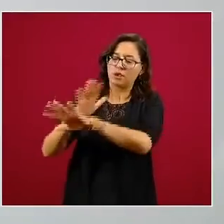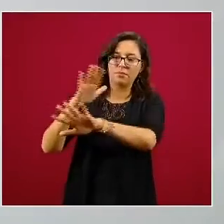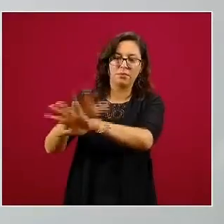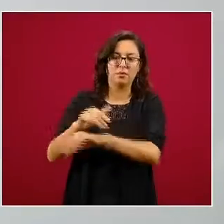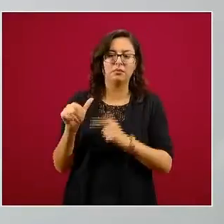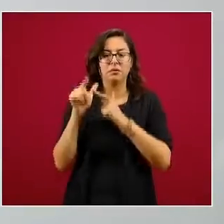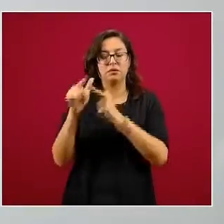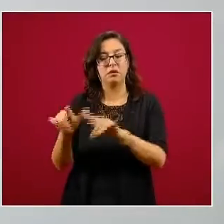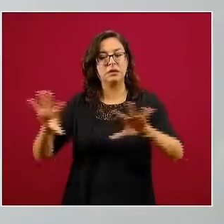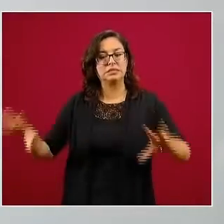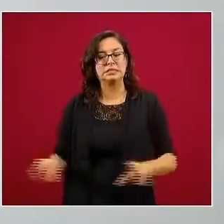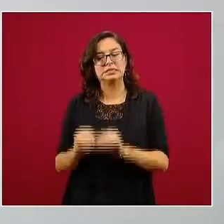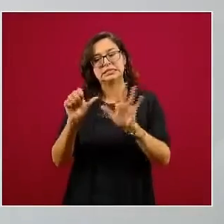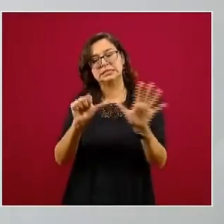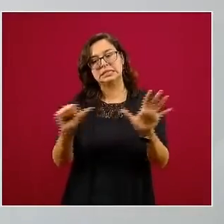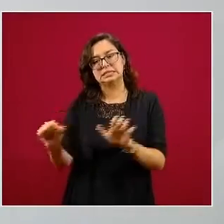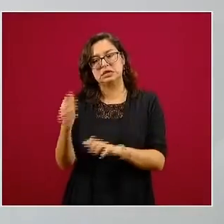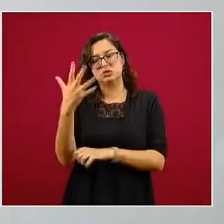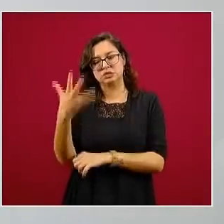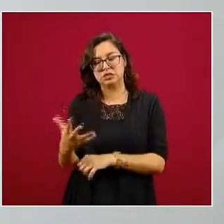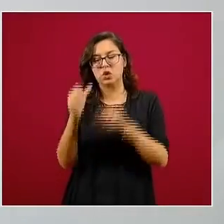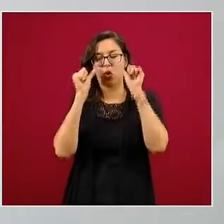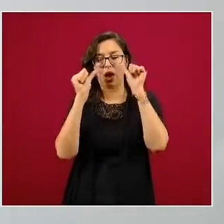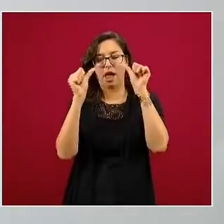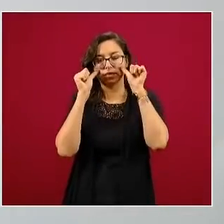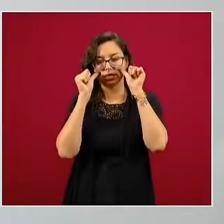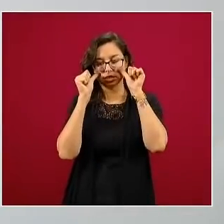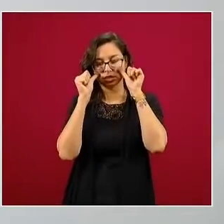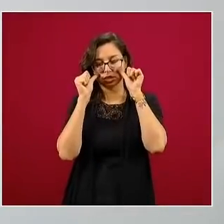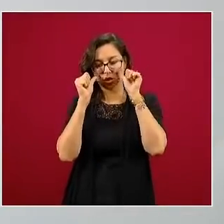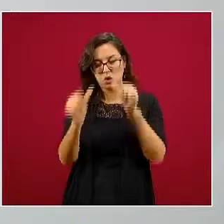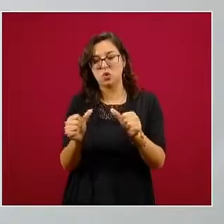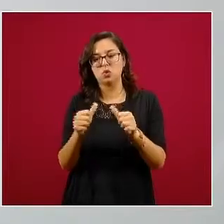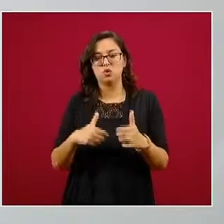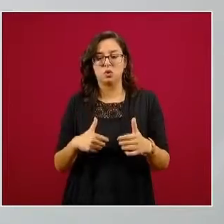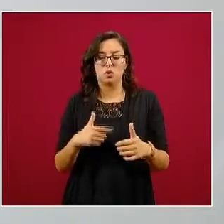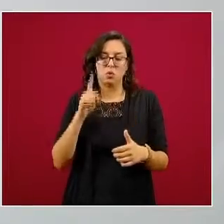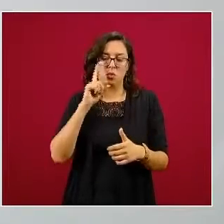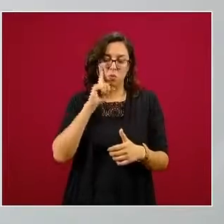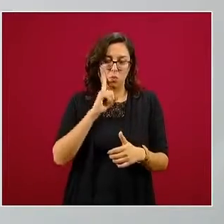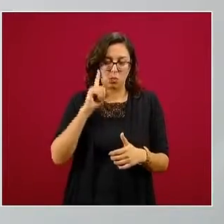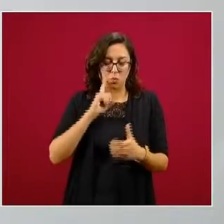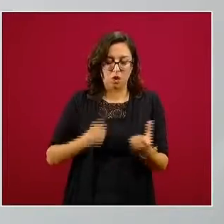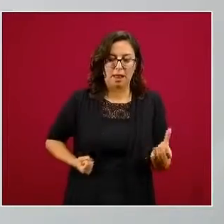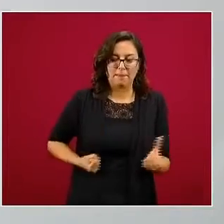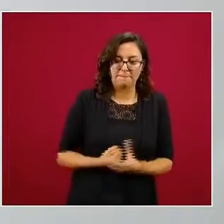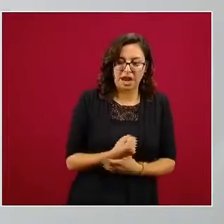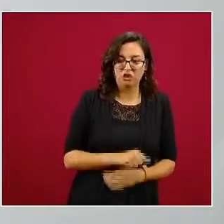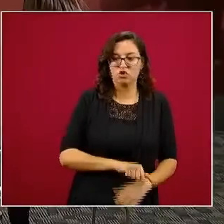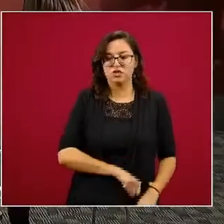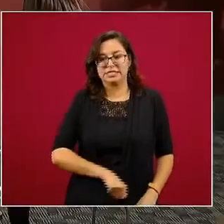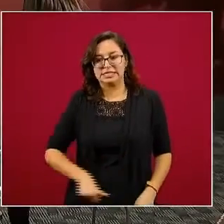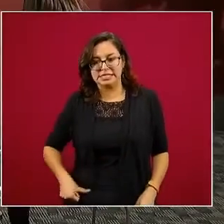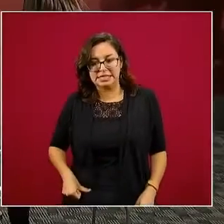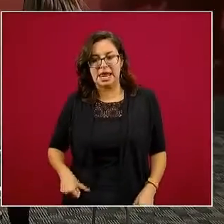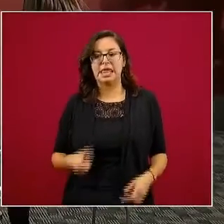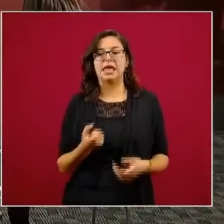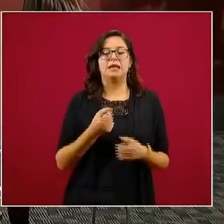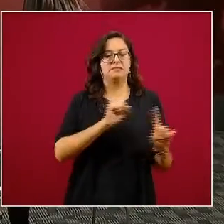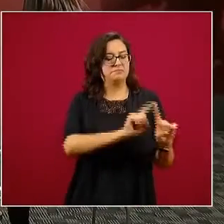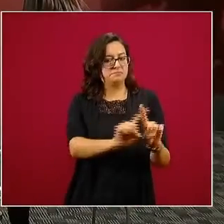el mecanismo de reparación de ventiladores que coordinó el maestro Juan Ferrer en el INSABI con el apoyo de la Secretaría de Marina